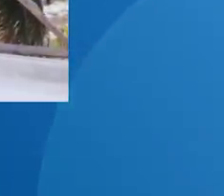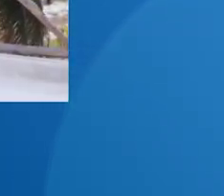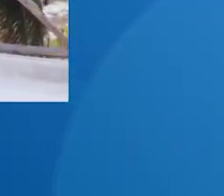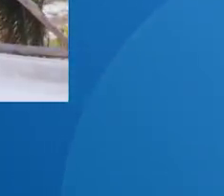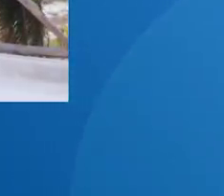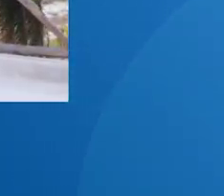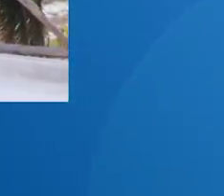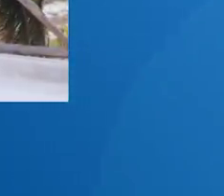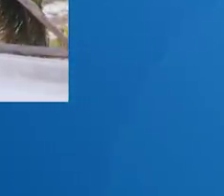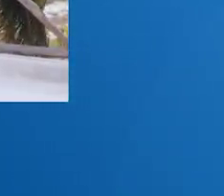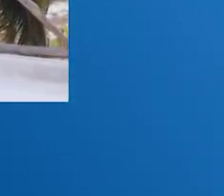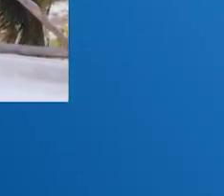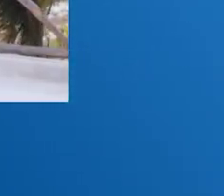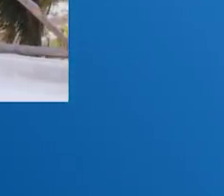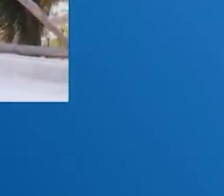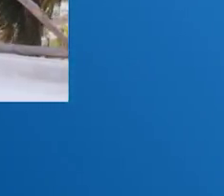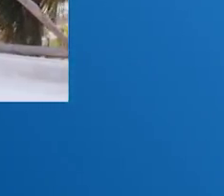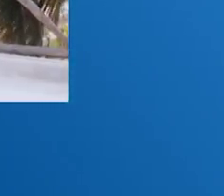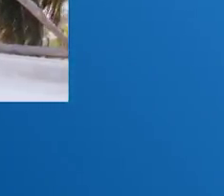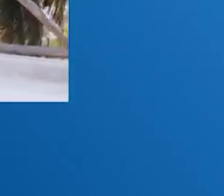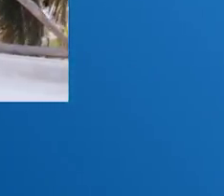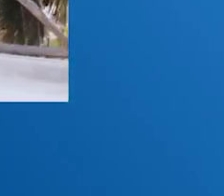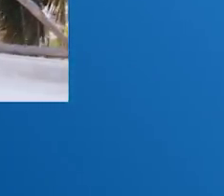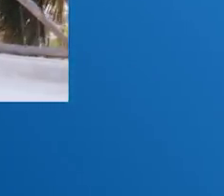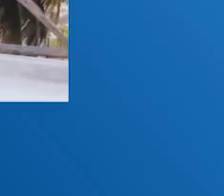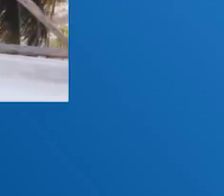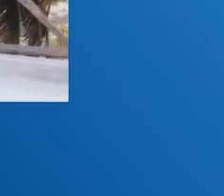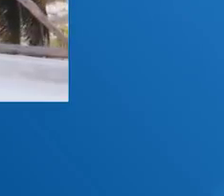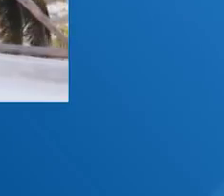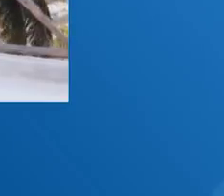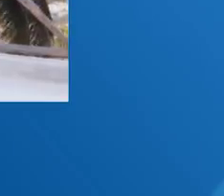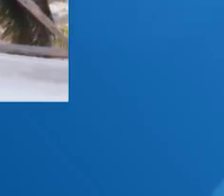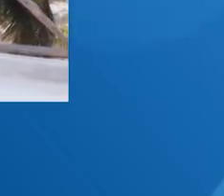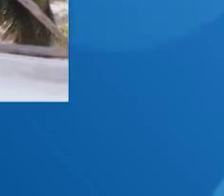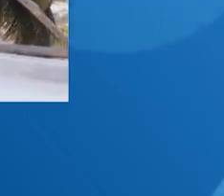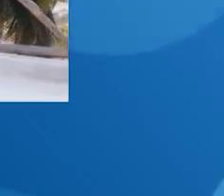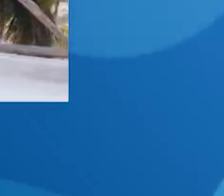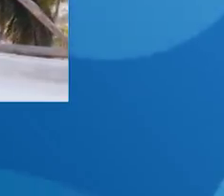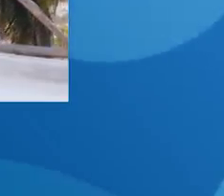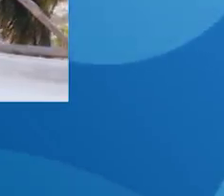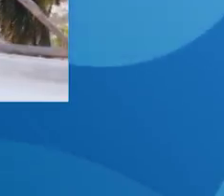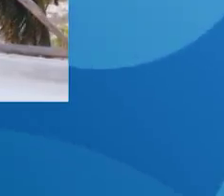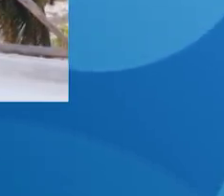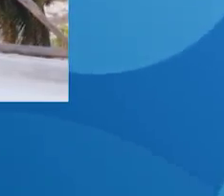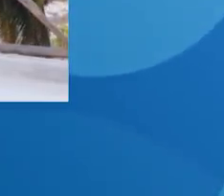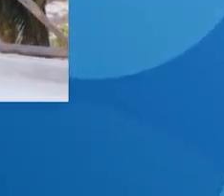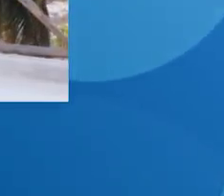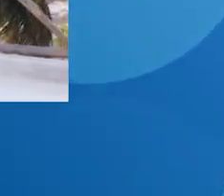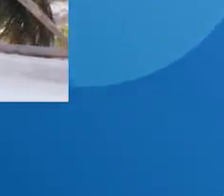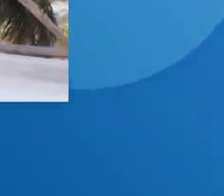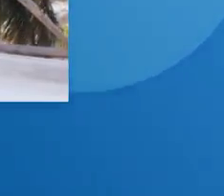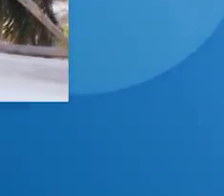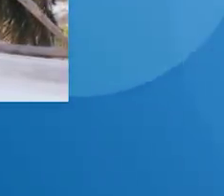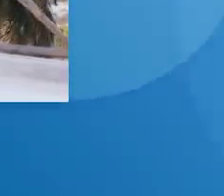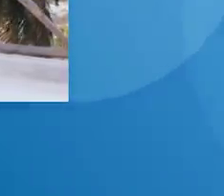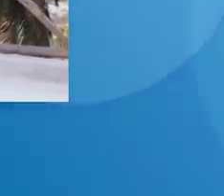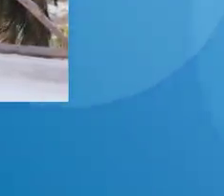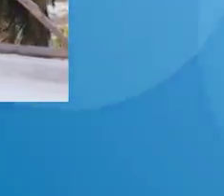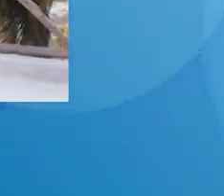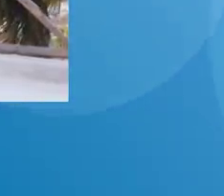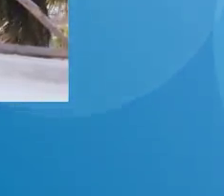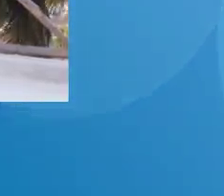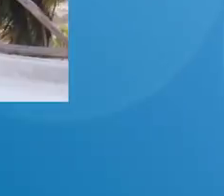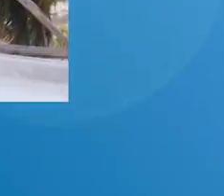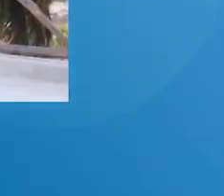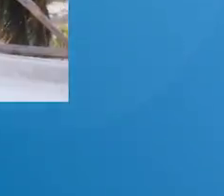Vamos. 10 segundos más. Suben las piernas. Rodillas al pecho. 5,